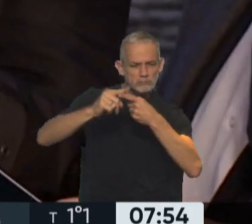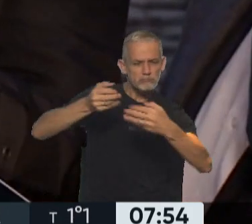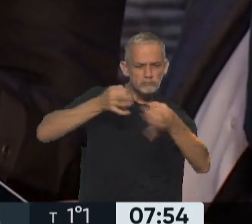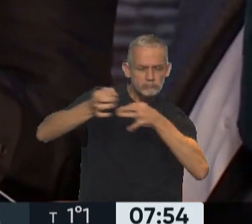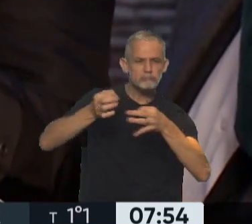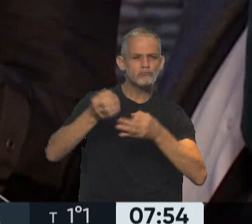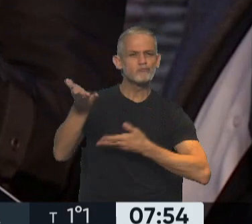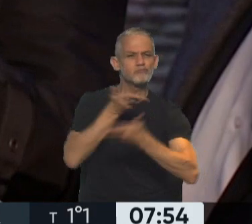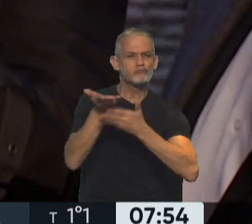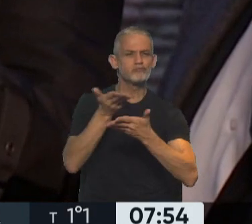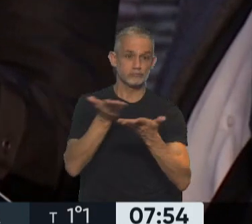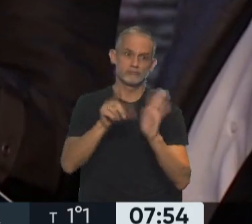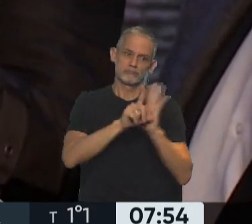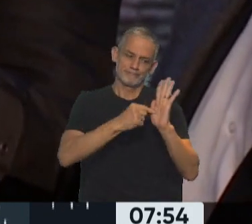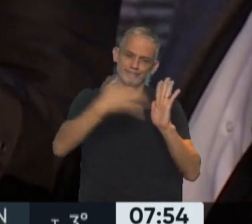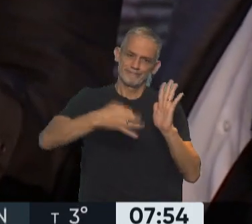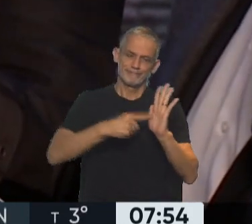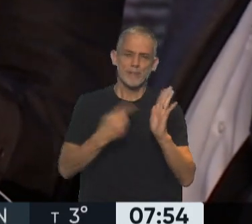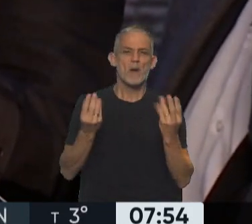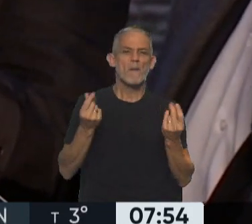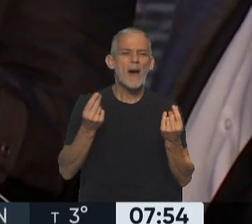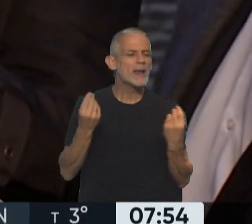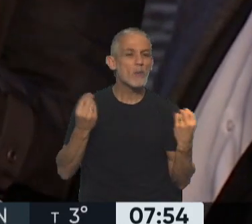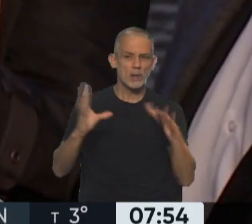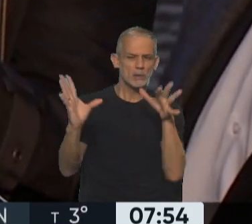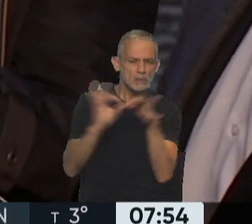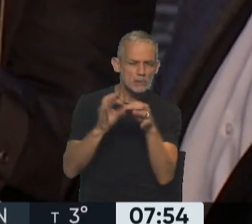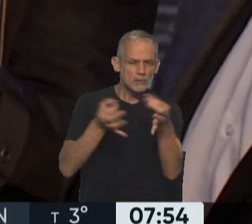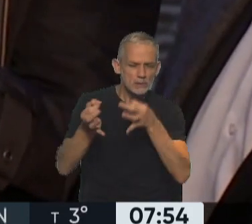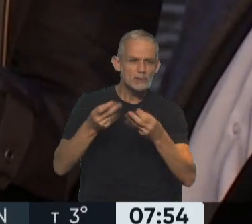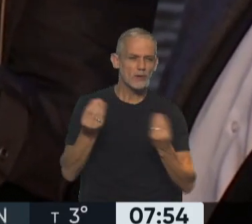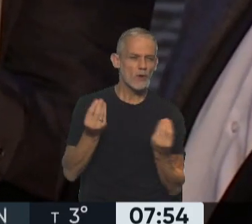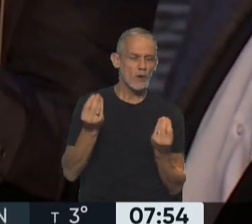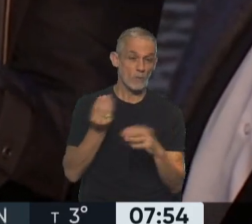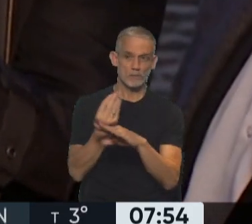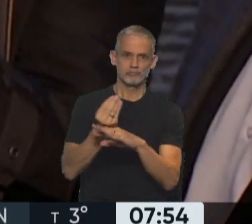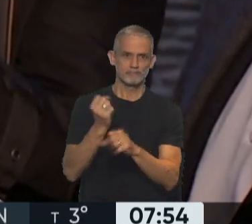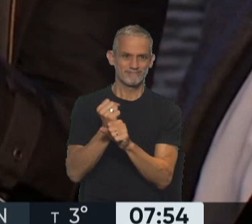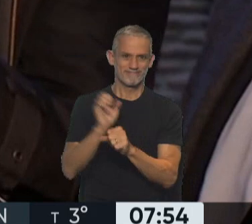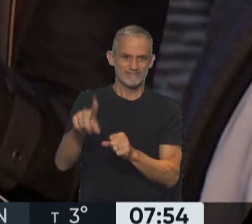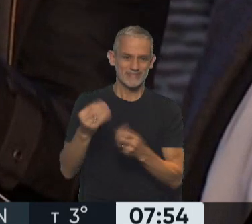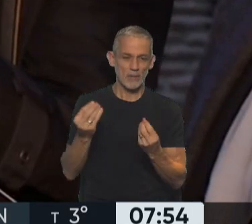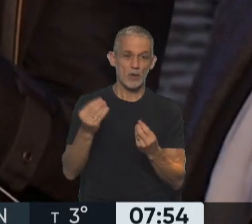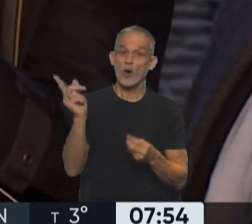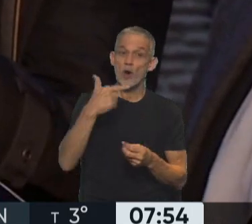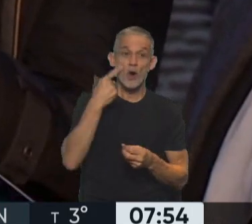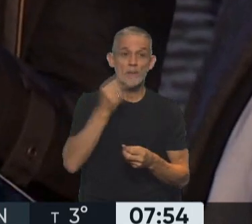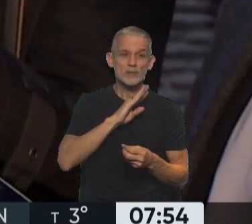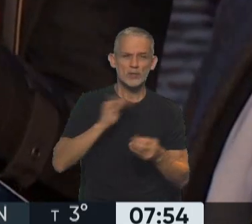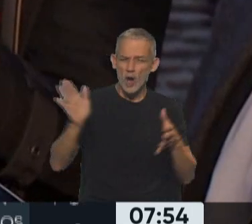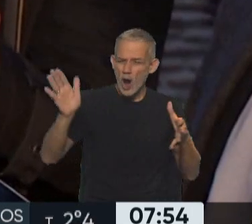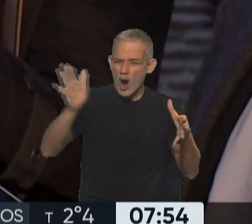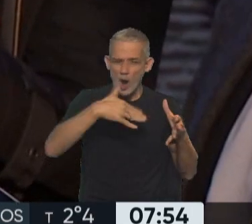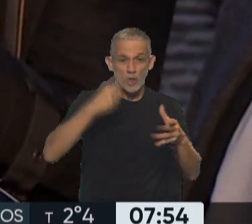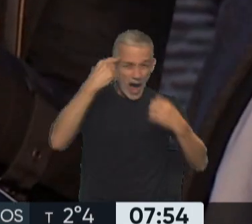en la legalidad, por supuesto, pero además en la legitimidad de llevar adelante las gestiones con todas y con todos. Que no significa